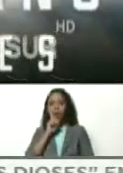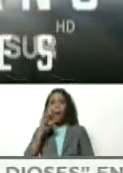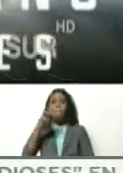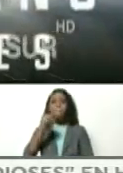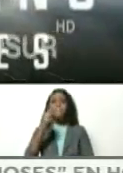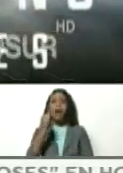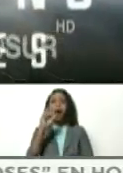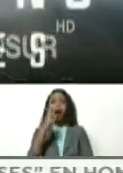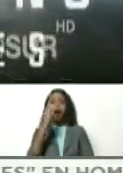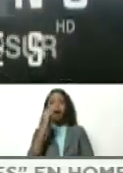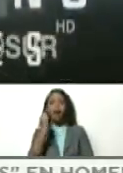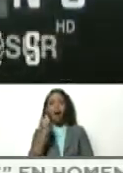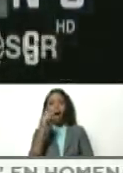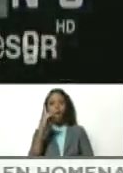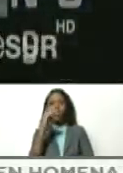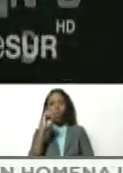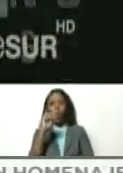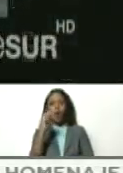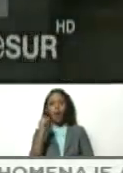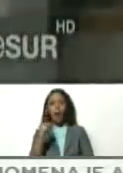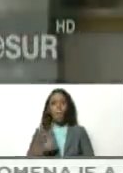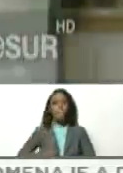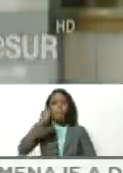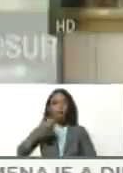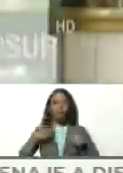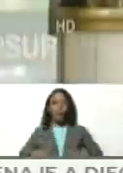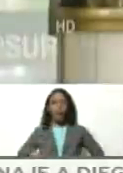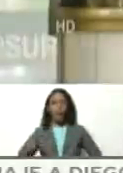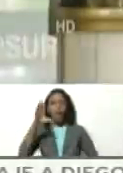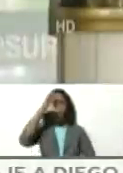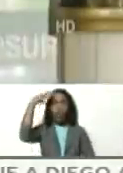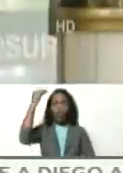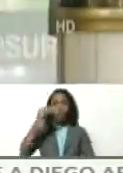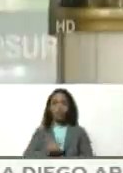Maradona, el más humano de los dioses.